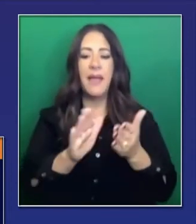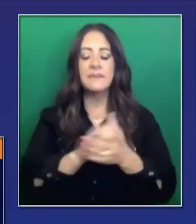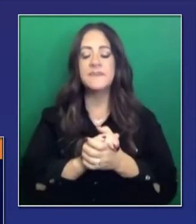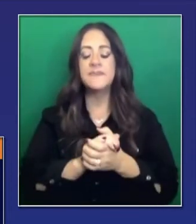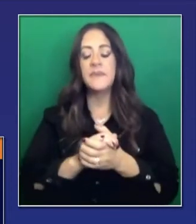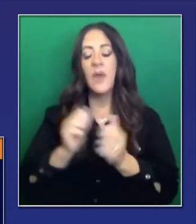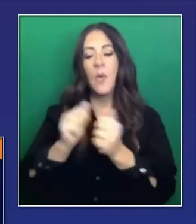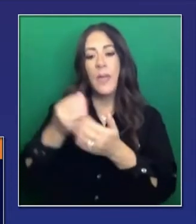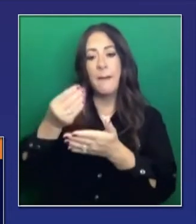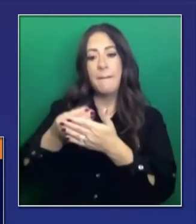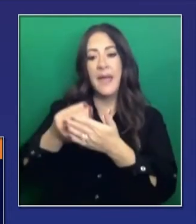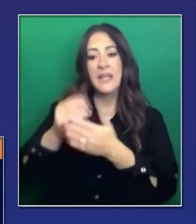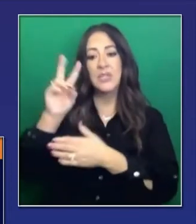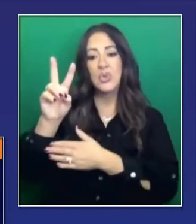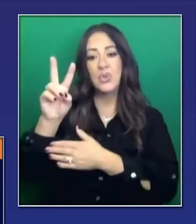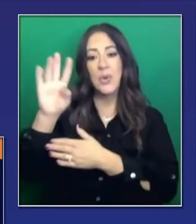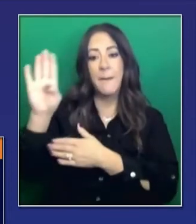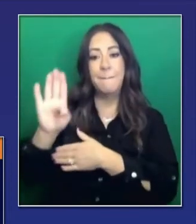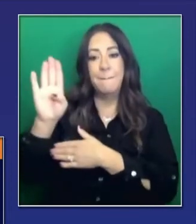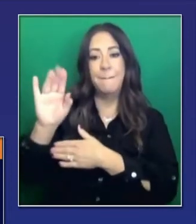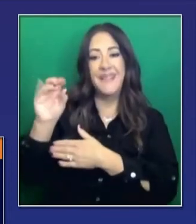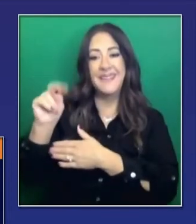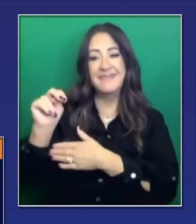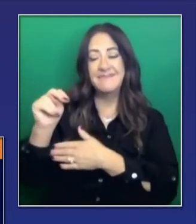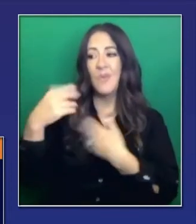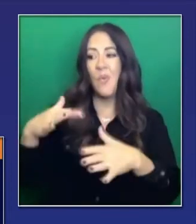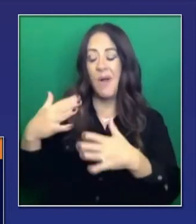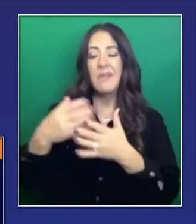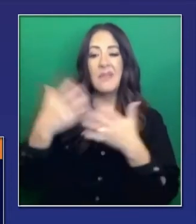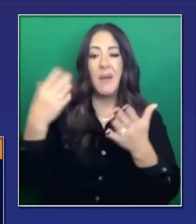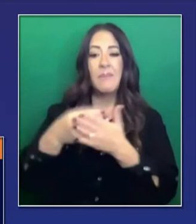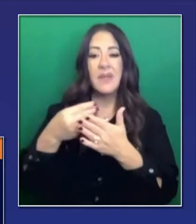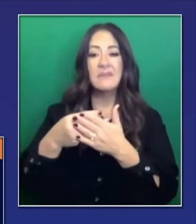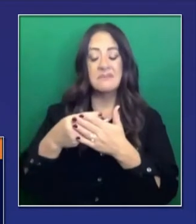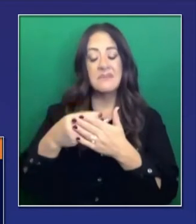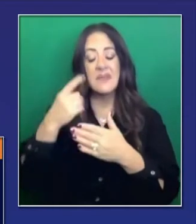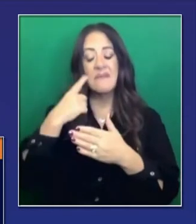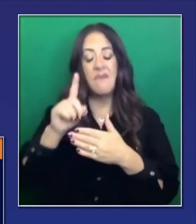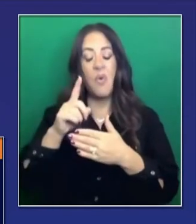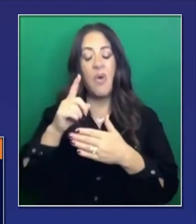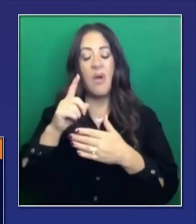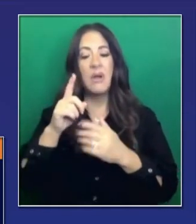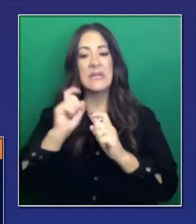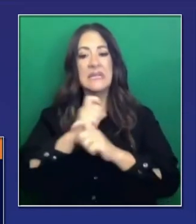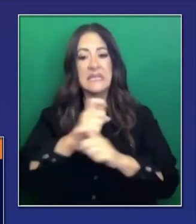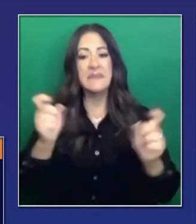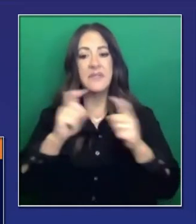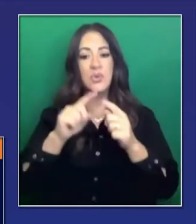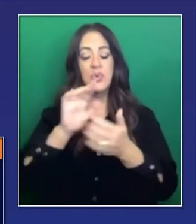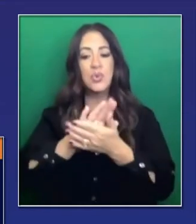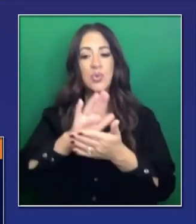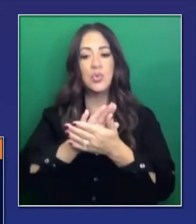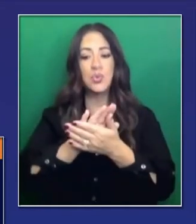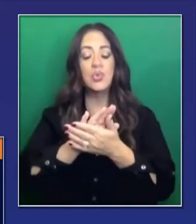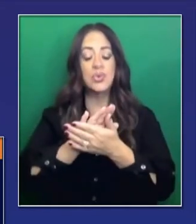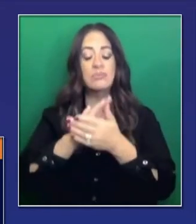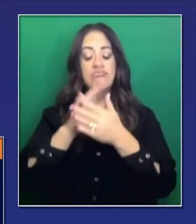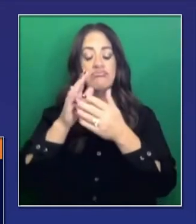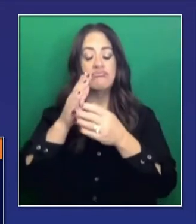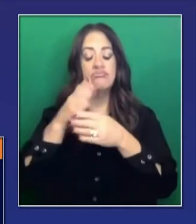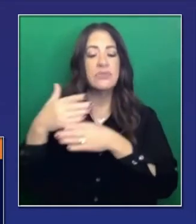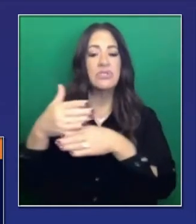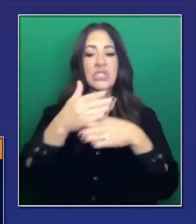para que entender qué significa los 2,000 millones que representarán para mi escuela, para mis hijos en esa